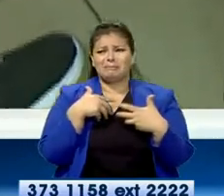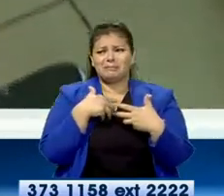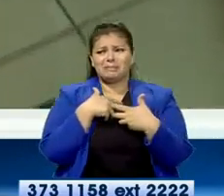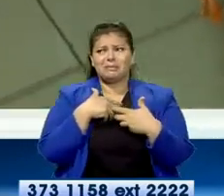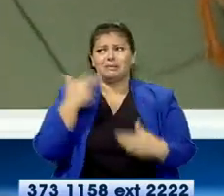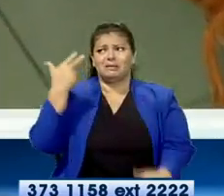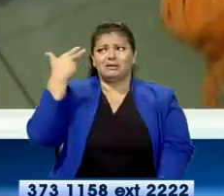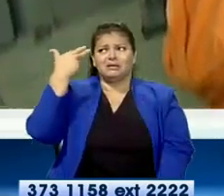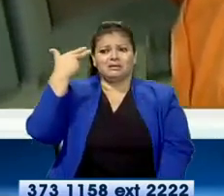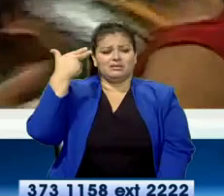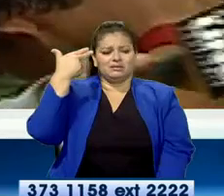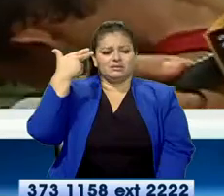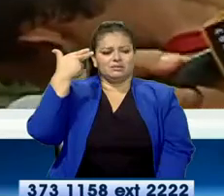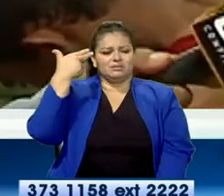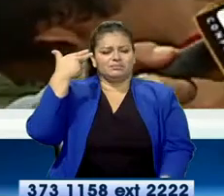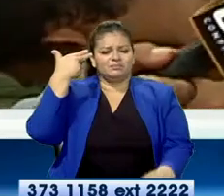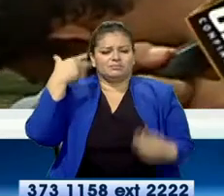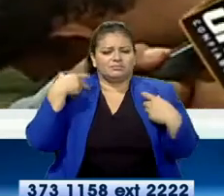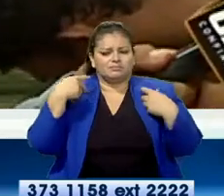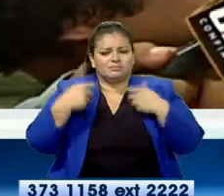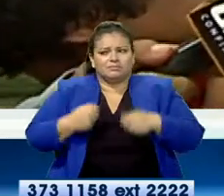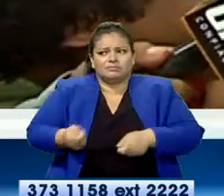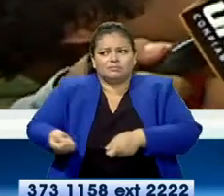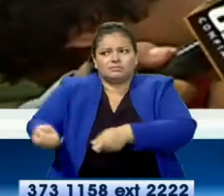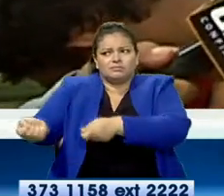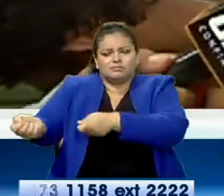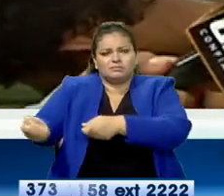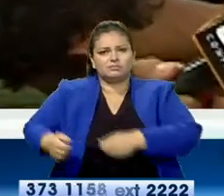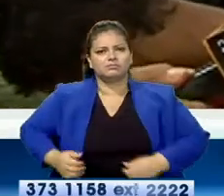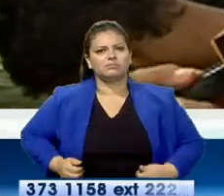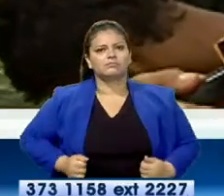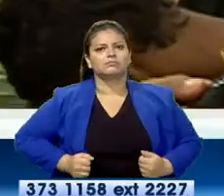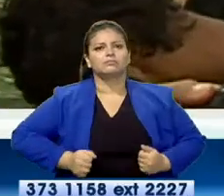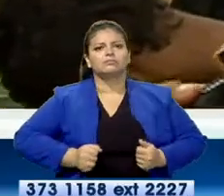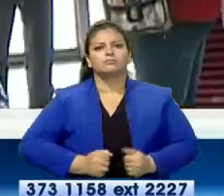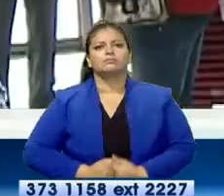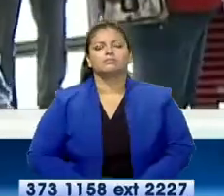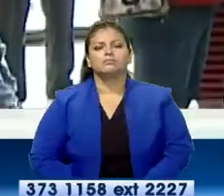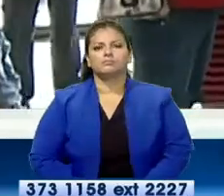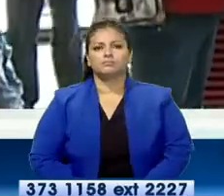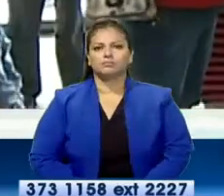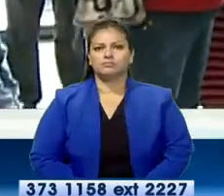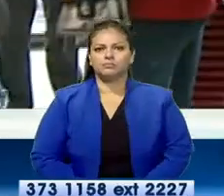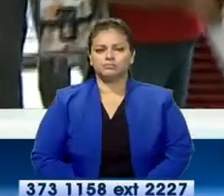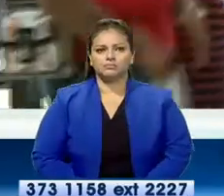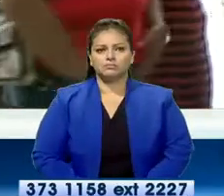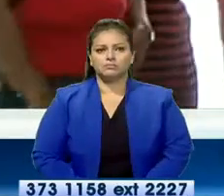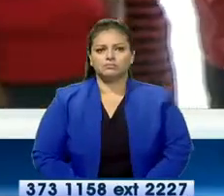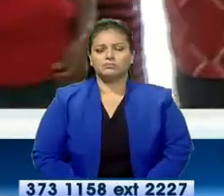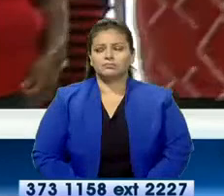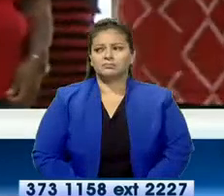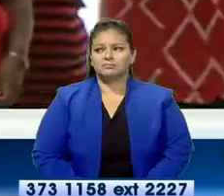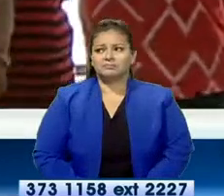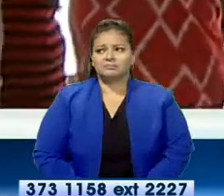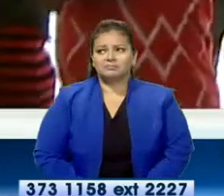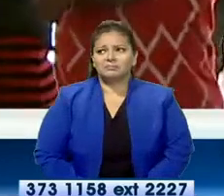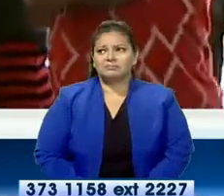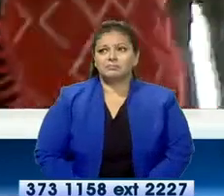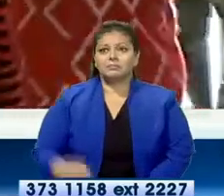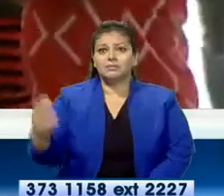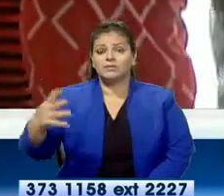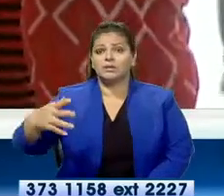estaba activada. Un revólver calibre 38. La víctima no perdió la esperanza de recuperar